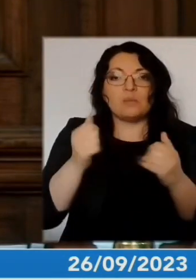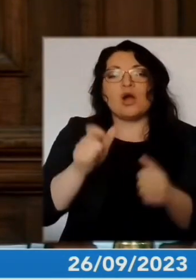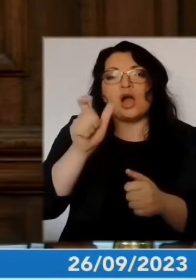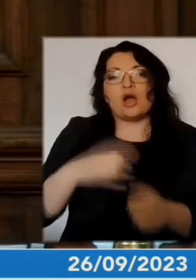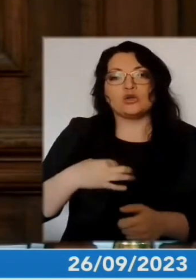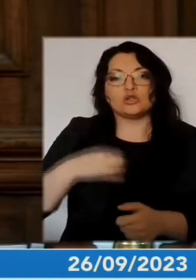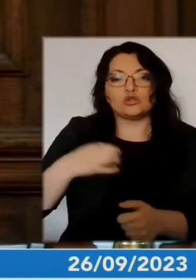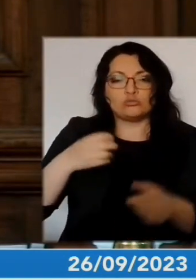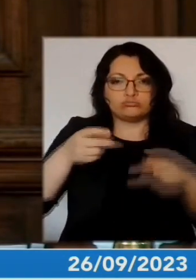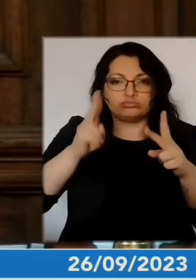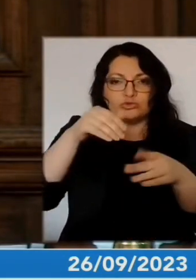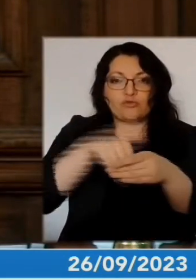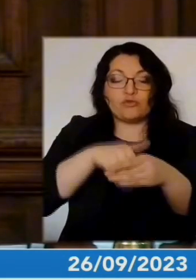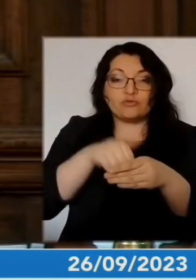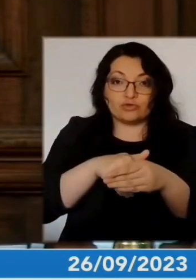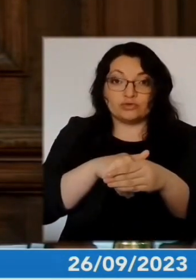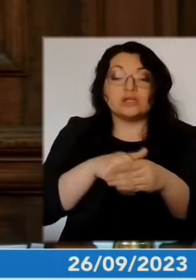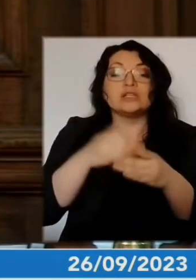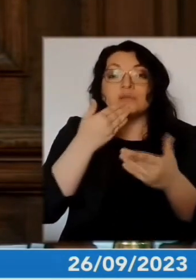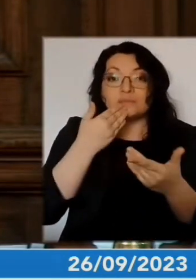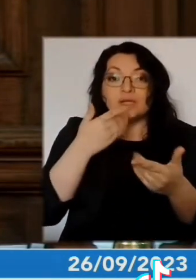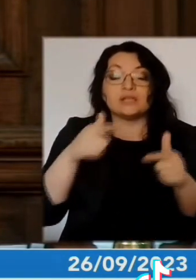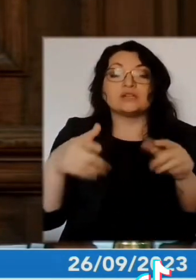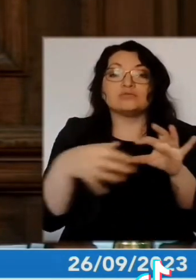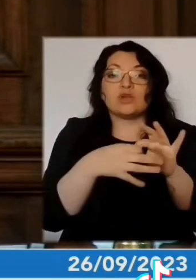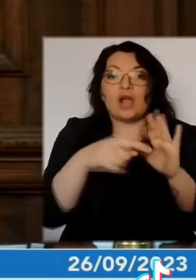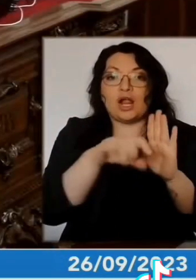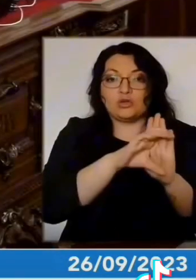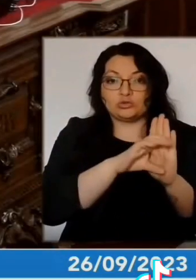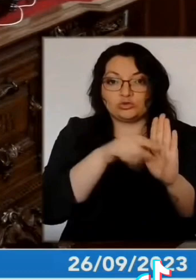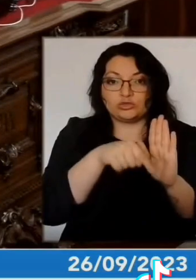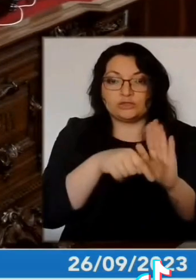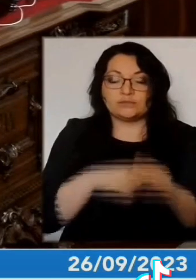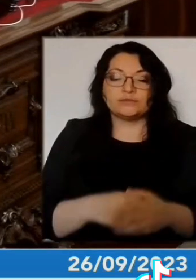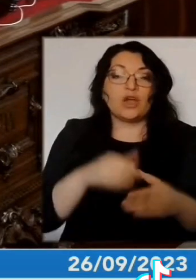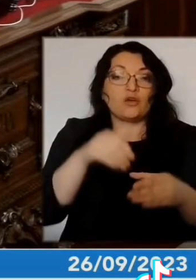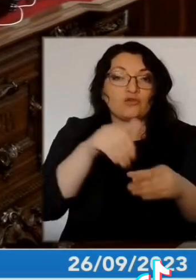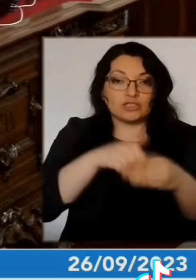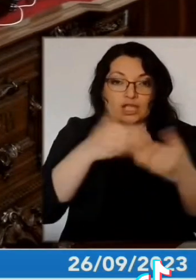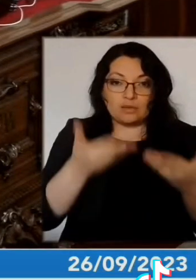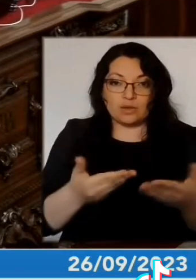sufragio en conformidad con esta Constitución. En votación.